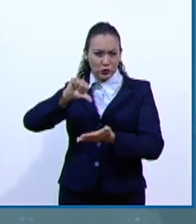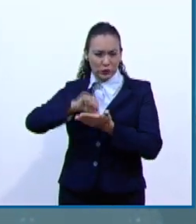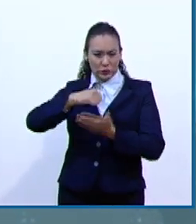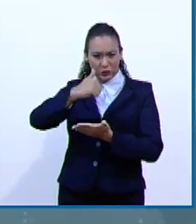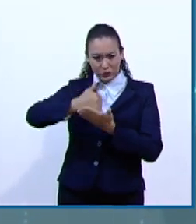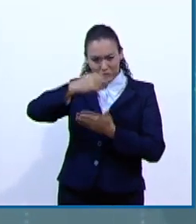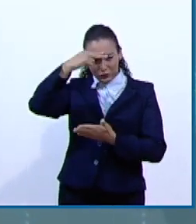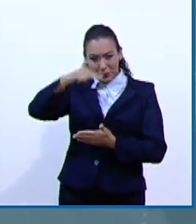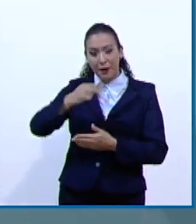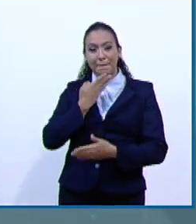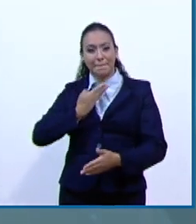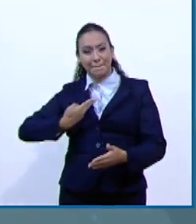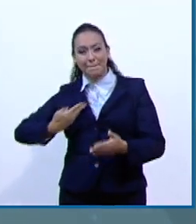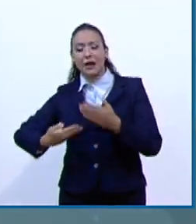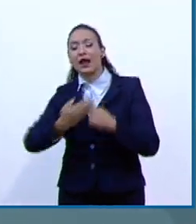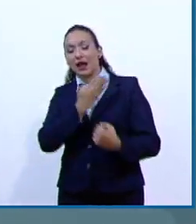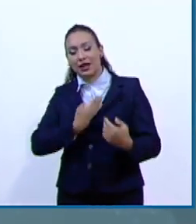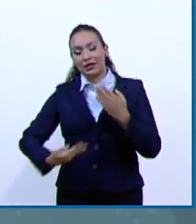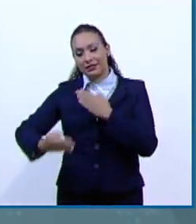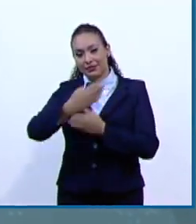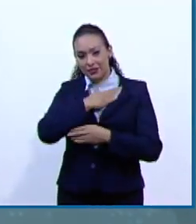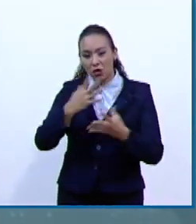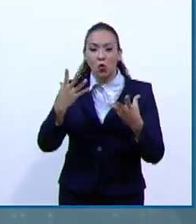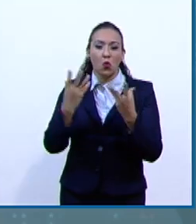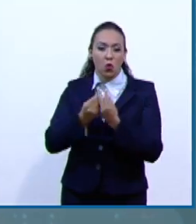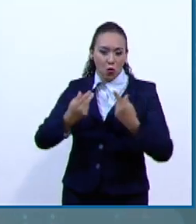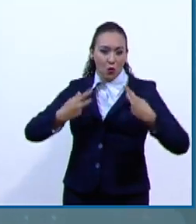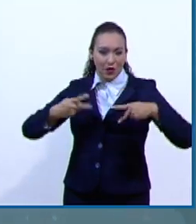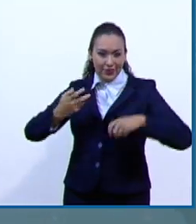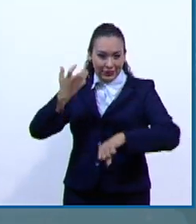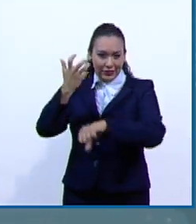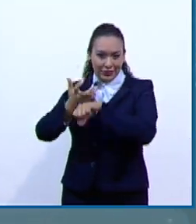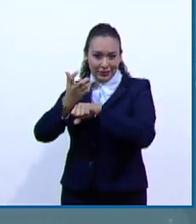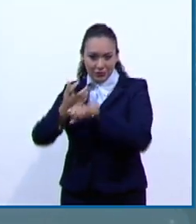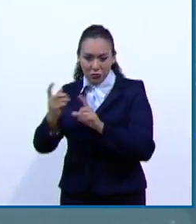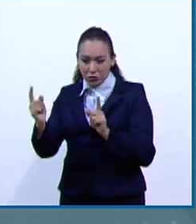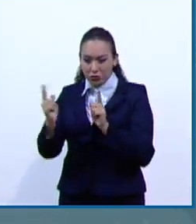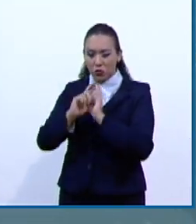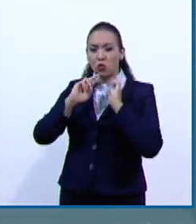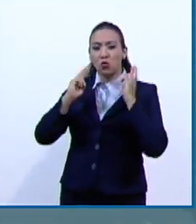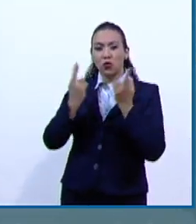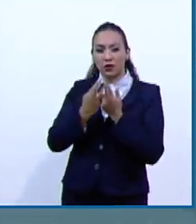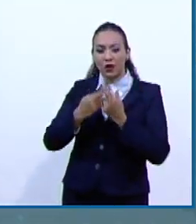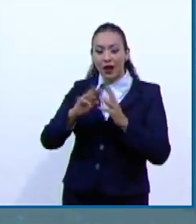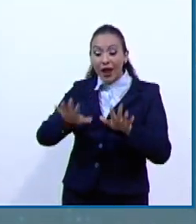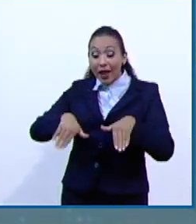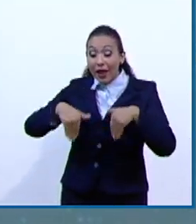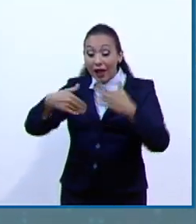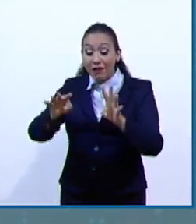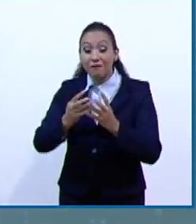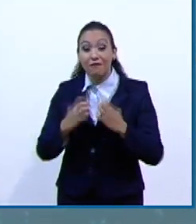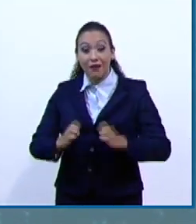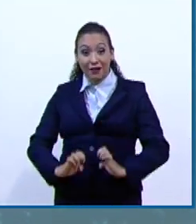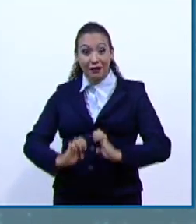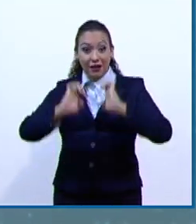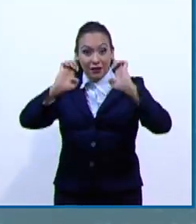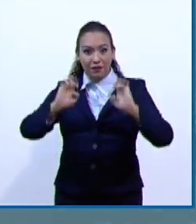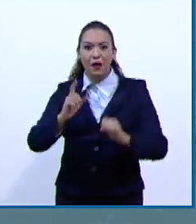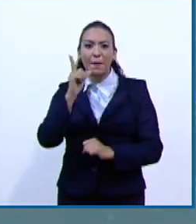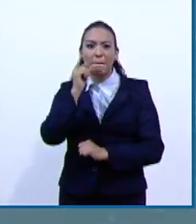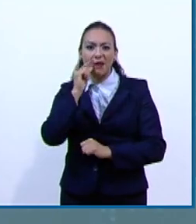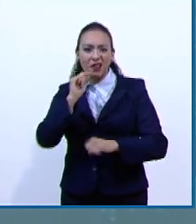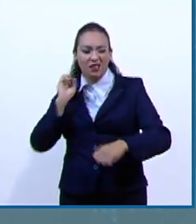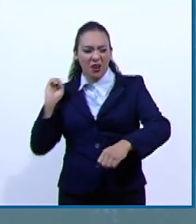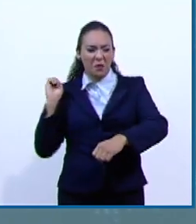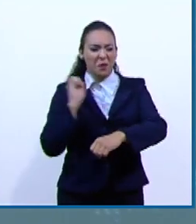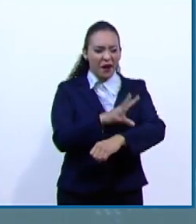Estados Unidos. La medida buscaba inhibir las protestas en contra de la reforma judicial y sus efectos en los derechos de las y los